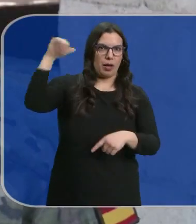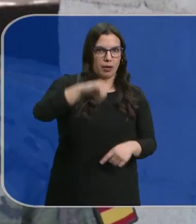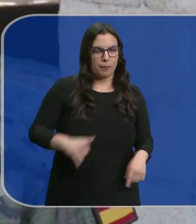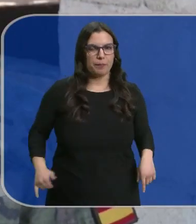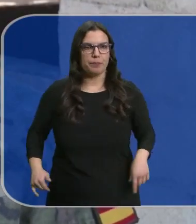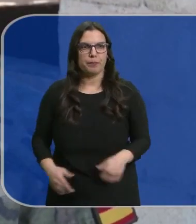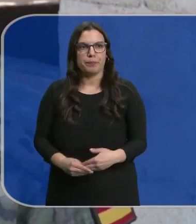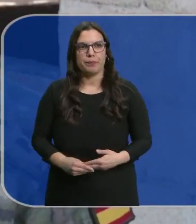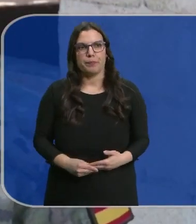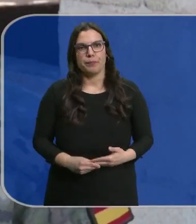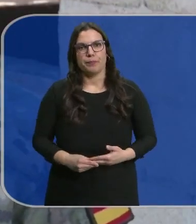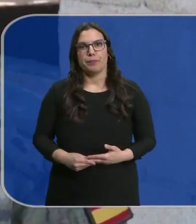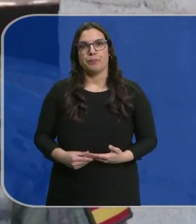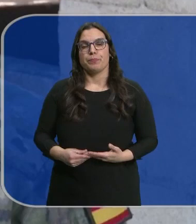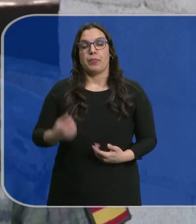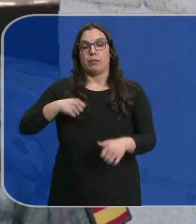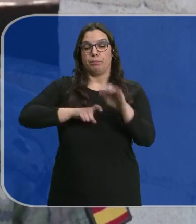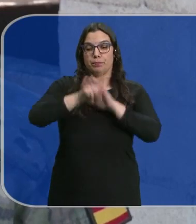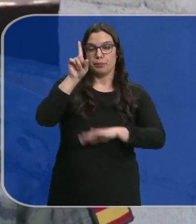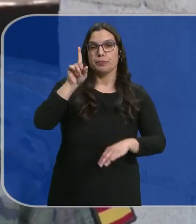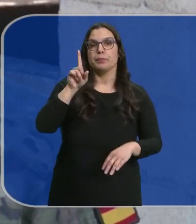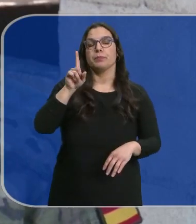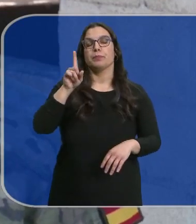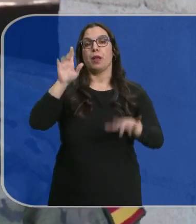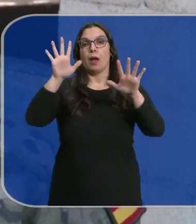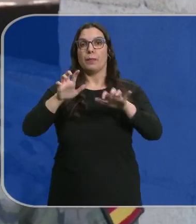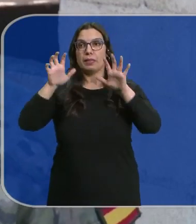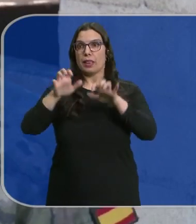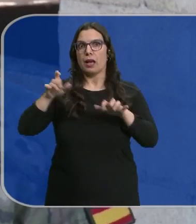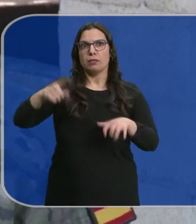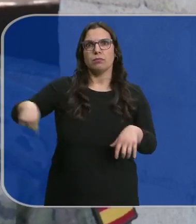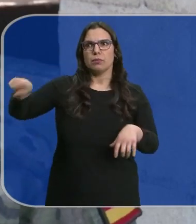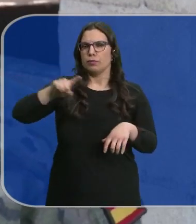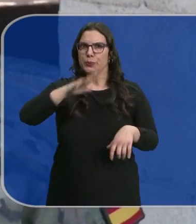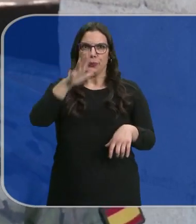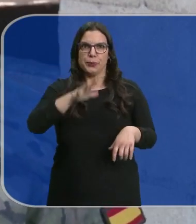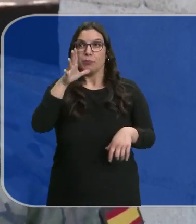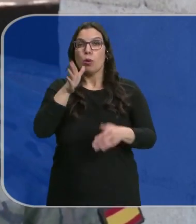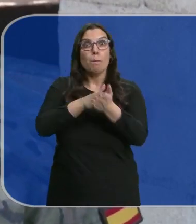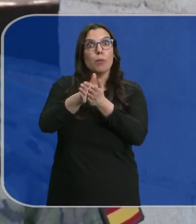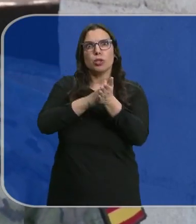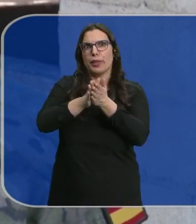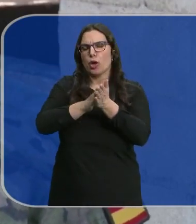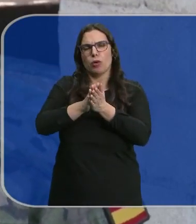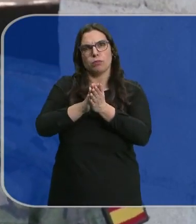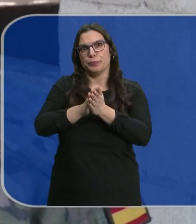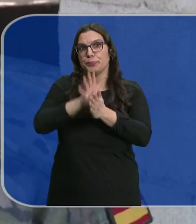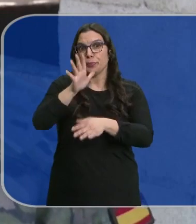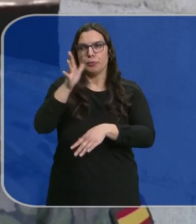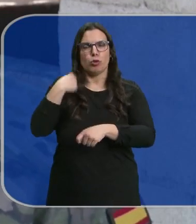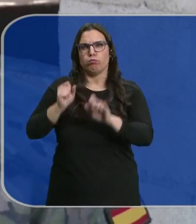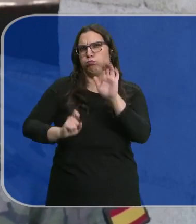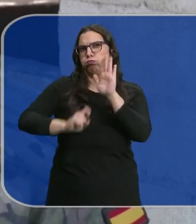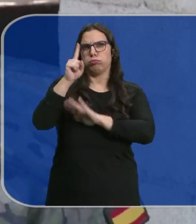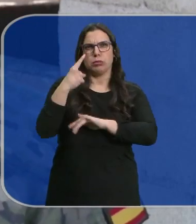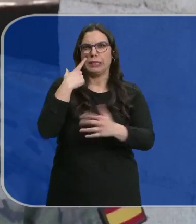El desarrollo y aprendizaje del personal ucraniano es espectacular. La motivación que ellos tienen hace que el progreso se